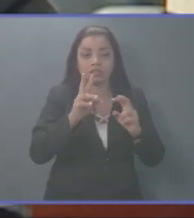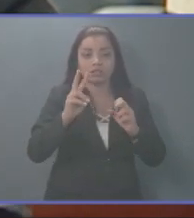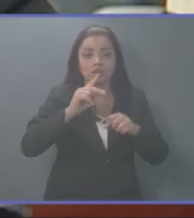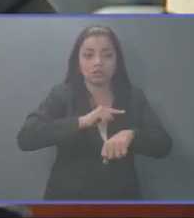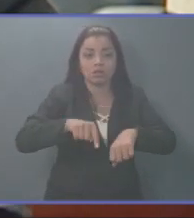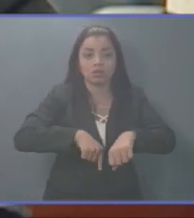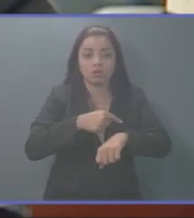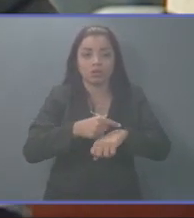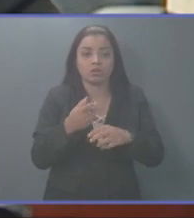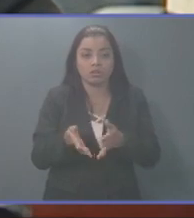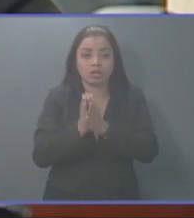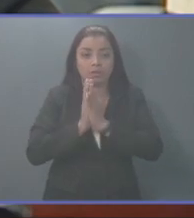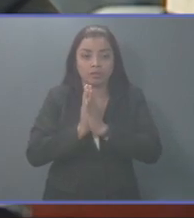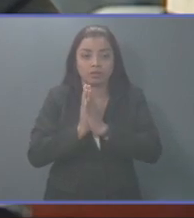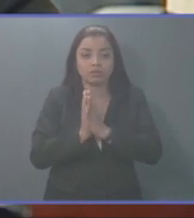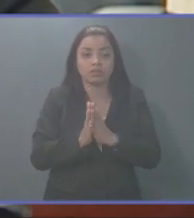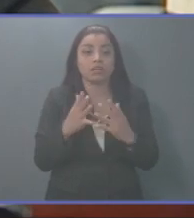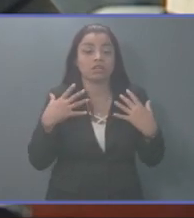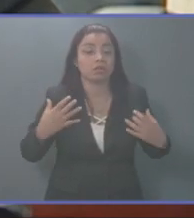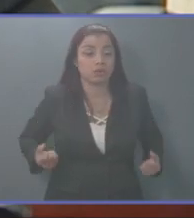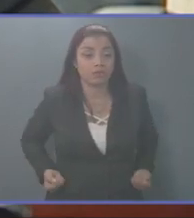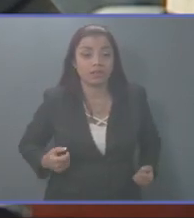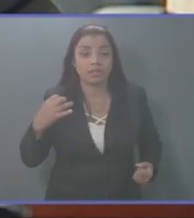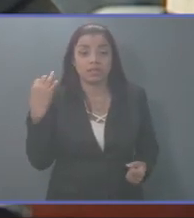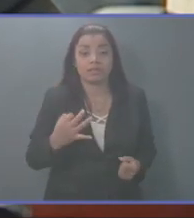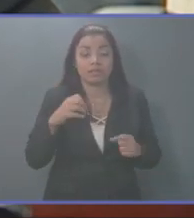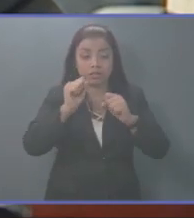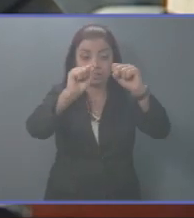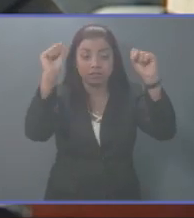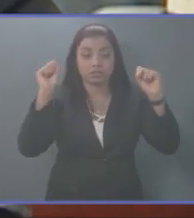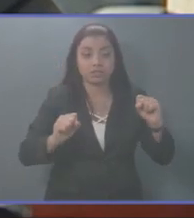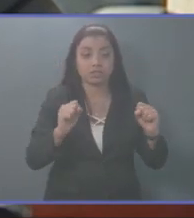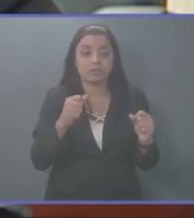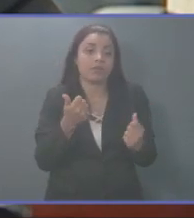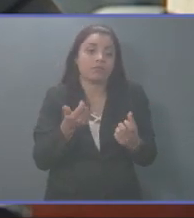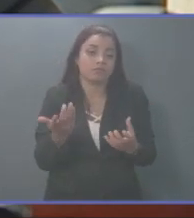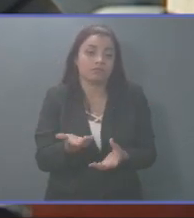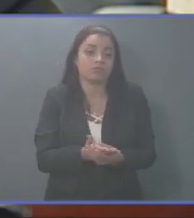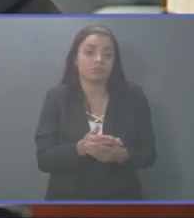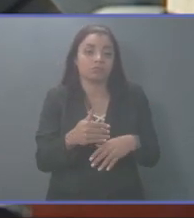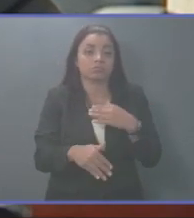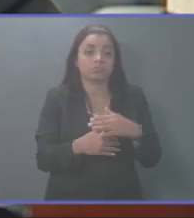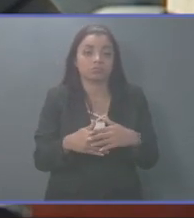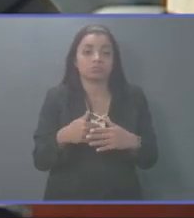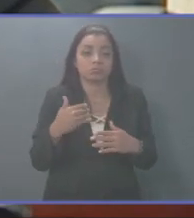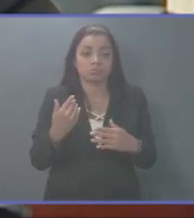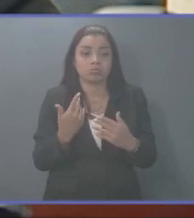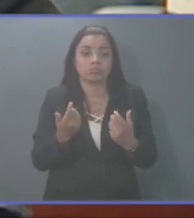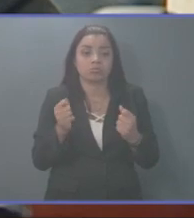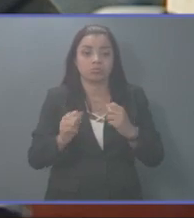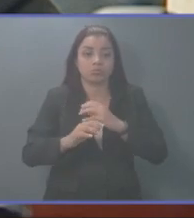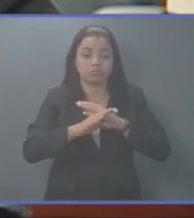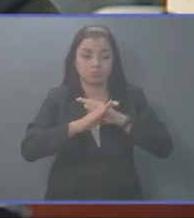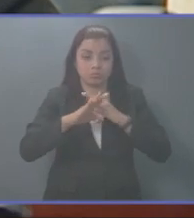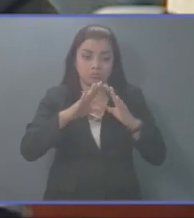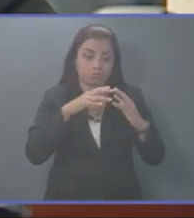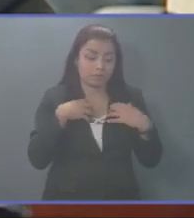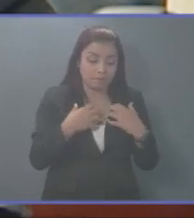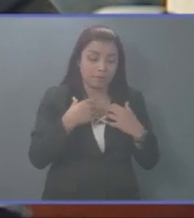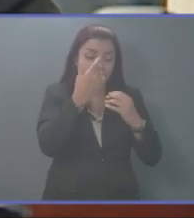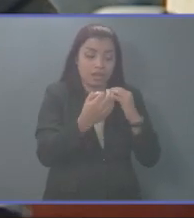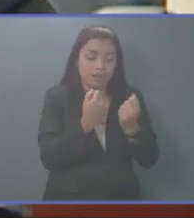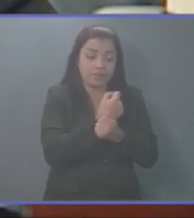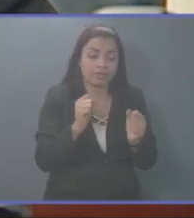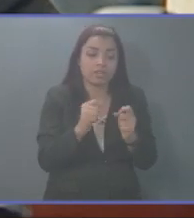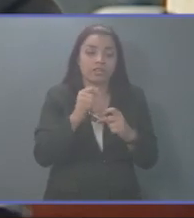de presentada la solicitud, el Estado, a través del sistema, deberá adoptar medidas de protección extraordinaria para proteger la vida, libertad e integridad física de la